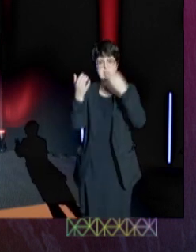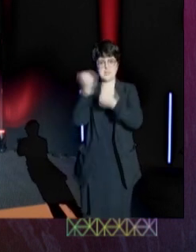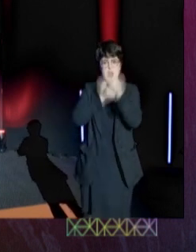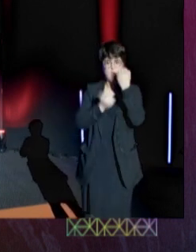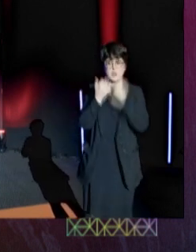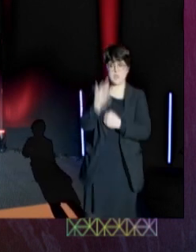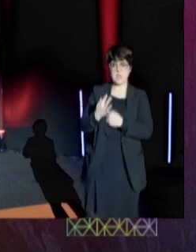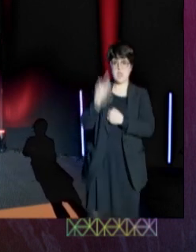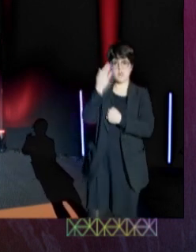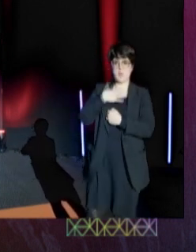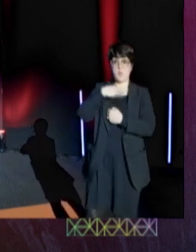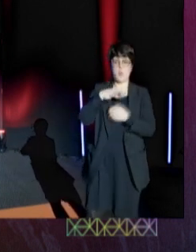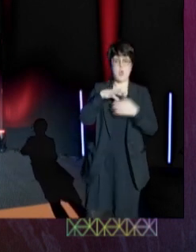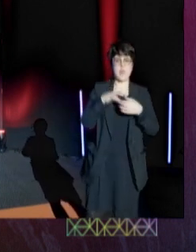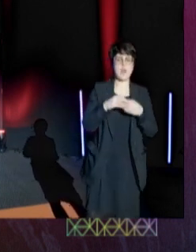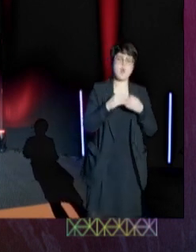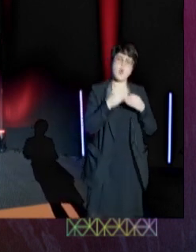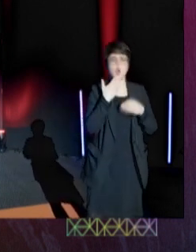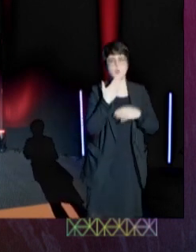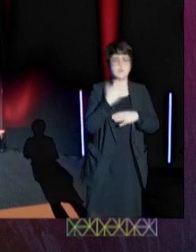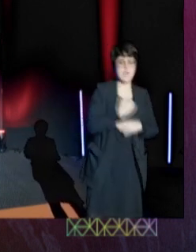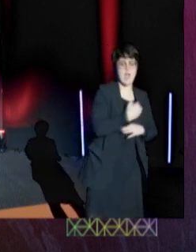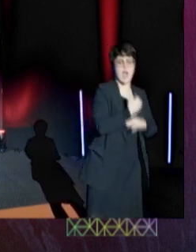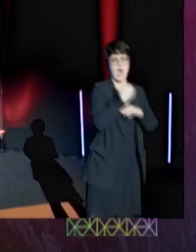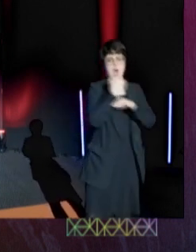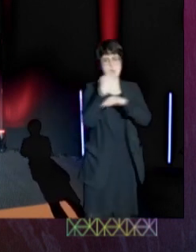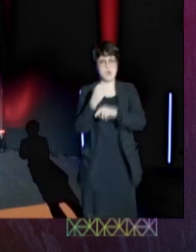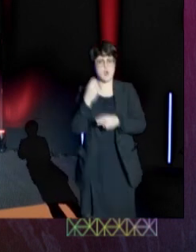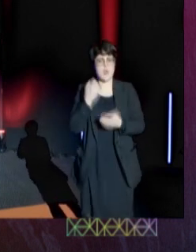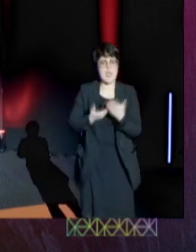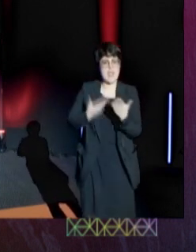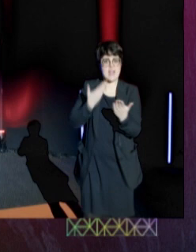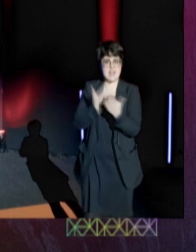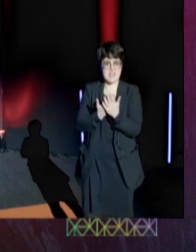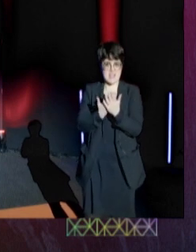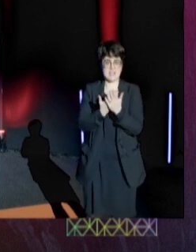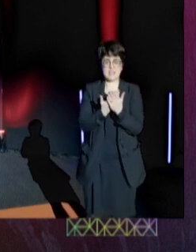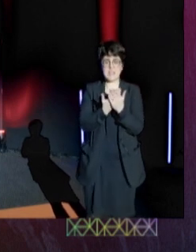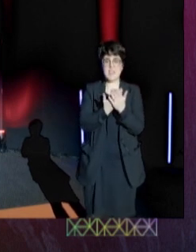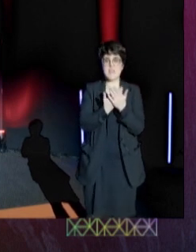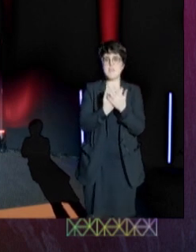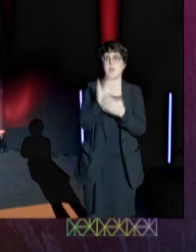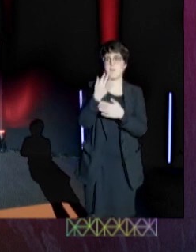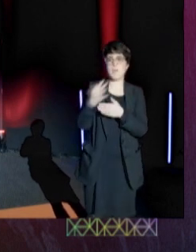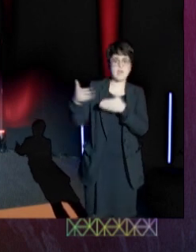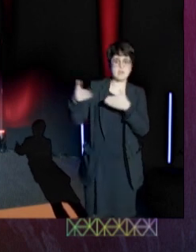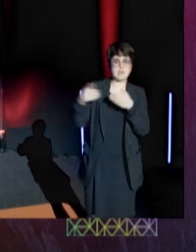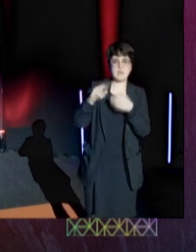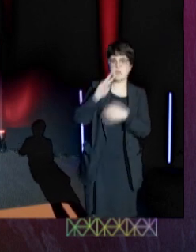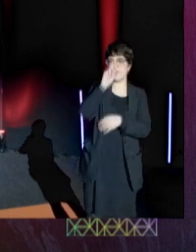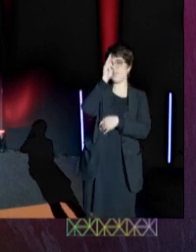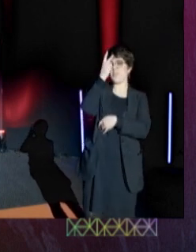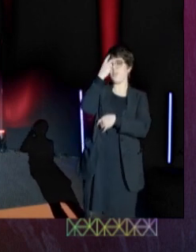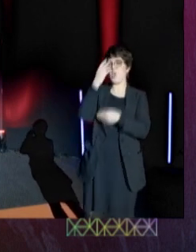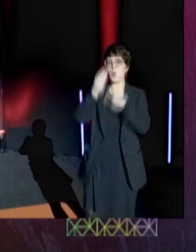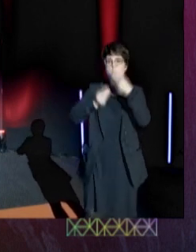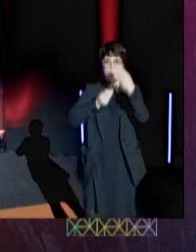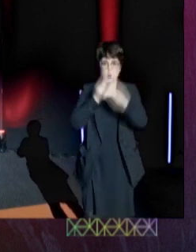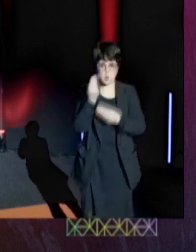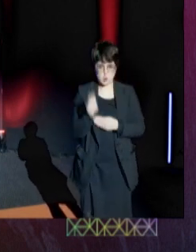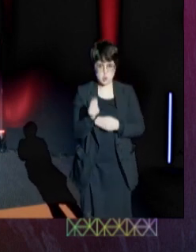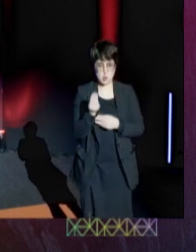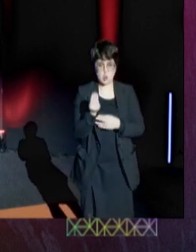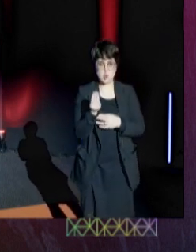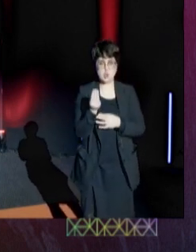y puede ser catalizador de iniciativas y también eh reconducir ciertos usos